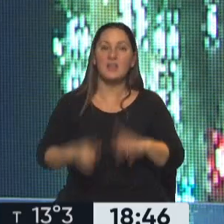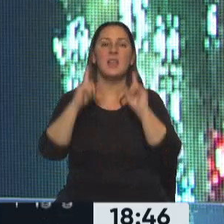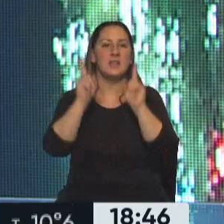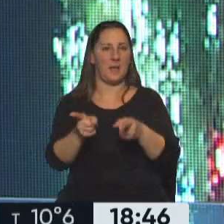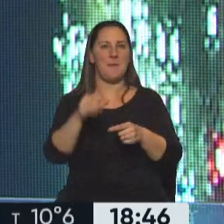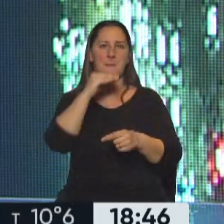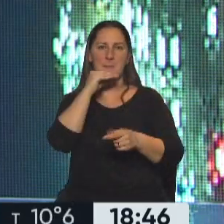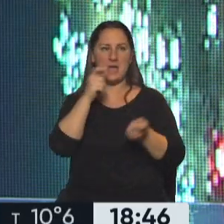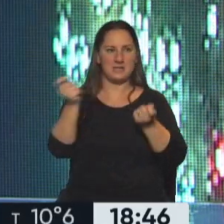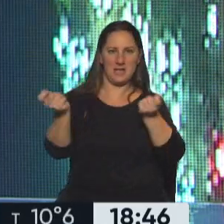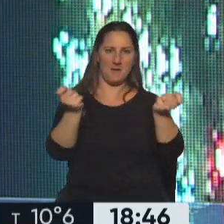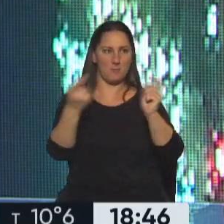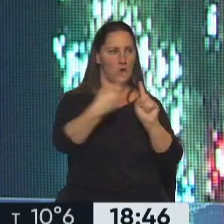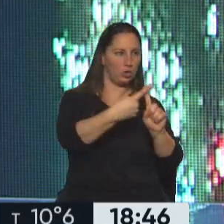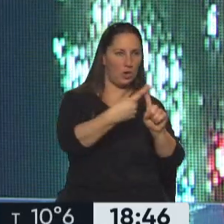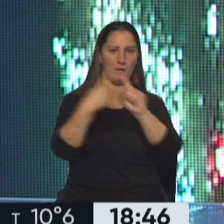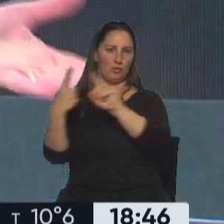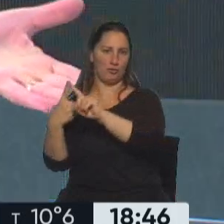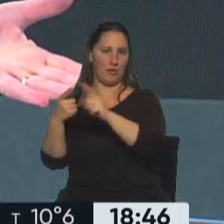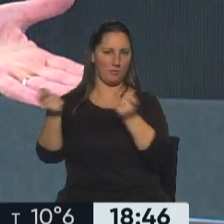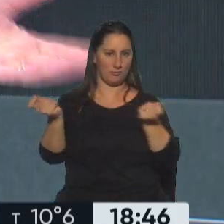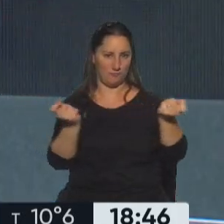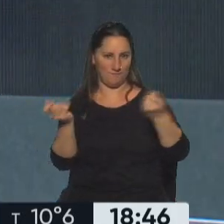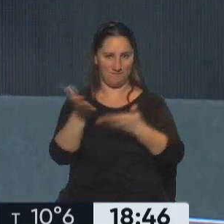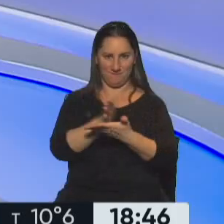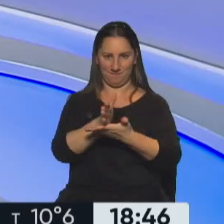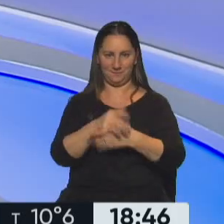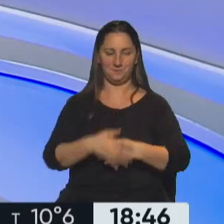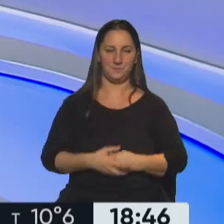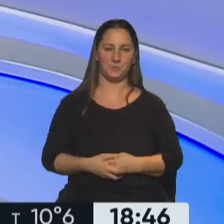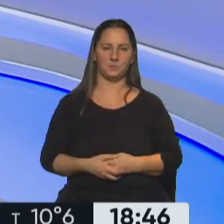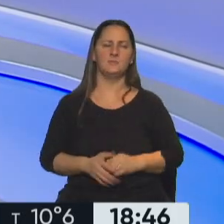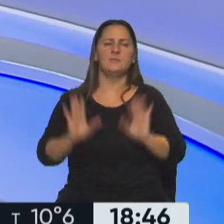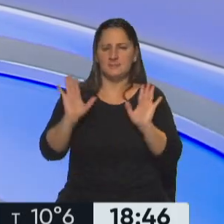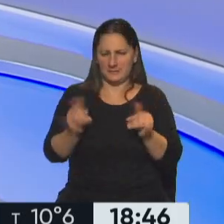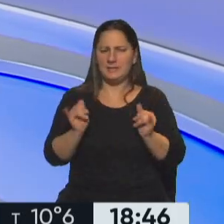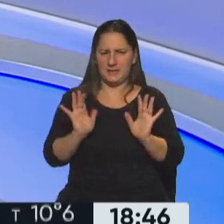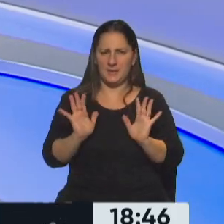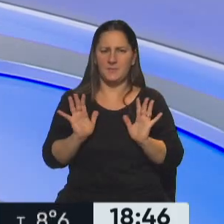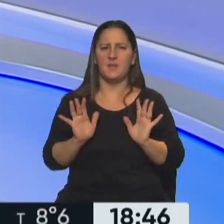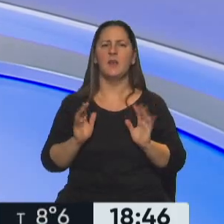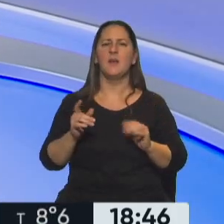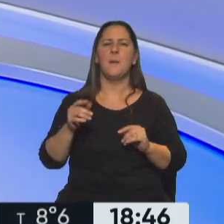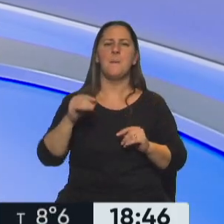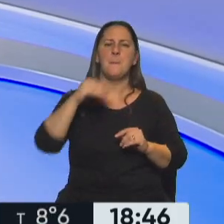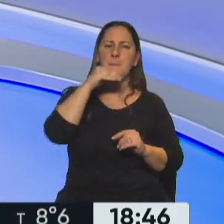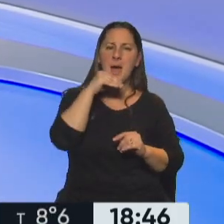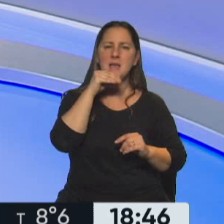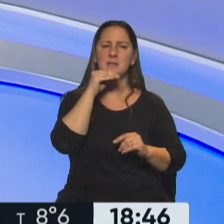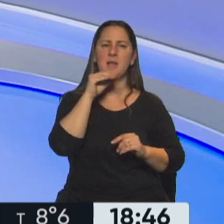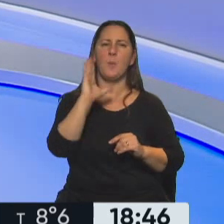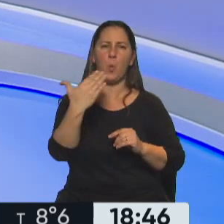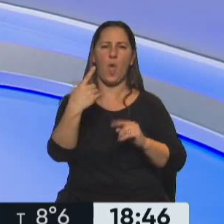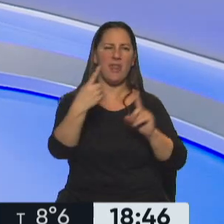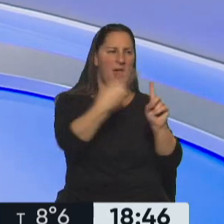Sergio Massa, digamos, en contacto con las dos figuras. Claro. Sí, nadie puede negar la capacidad de